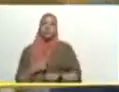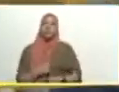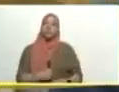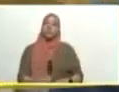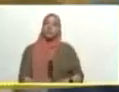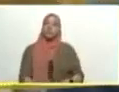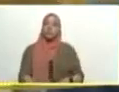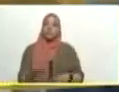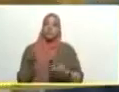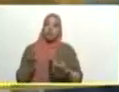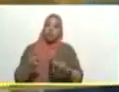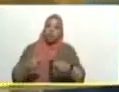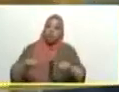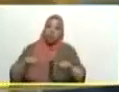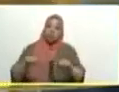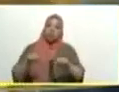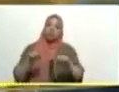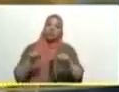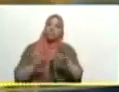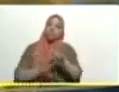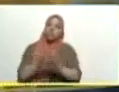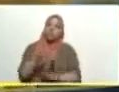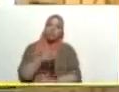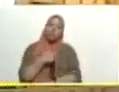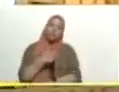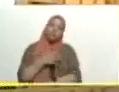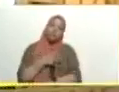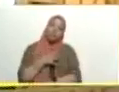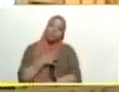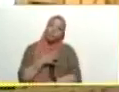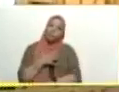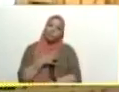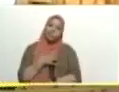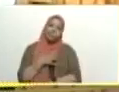Las sanciones impidieron que Petrocaribe continuara.